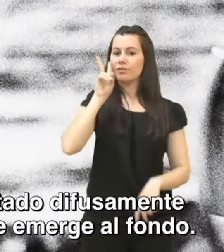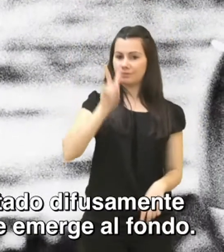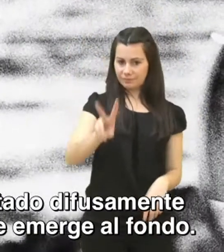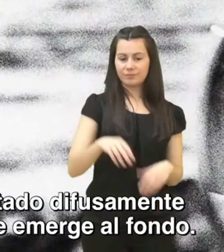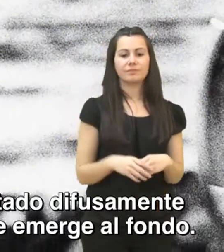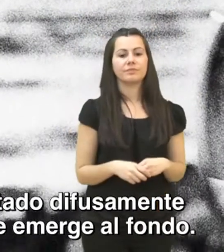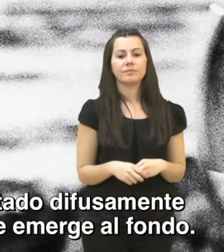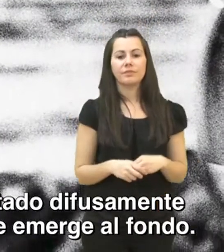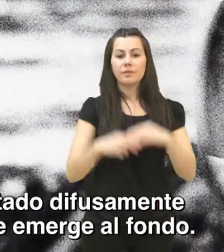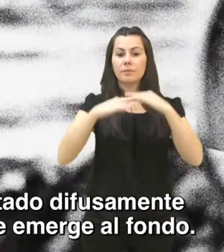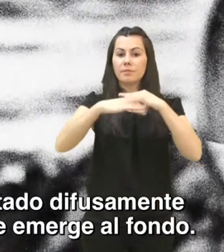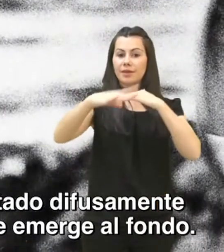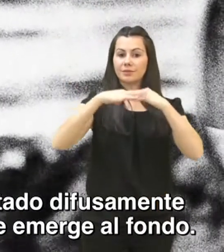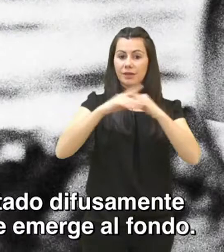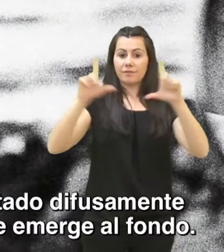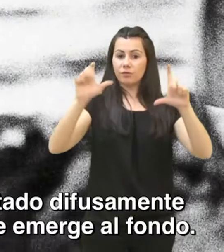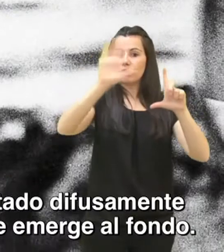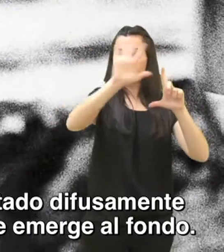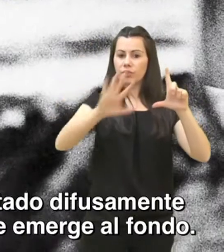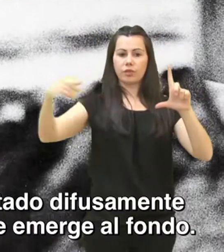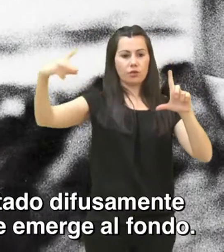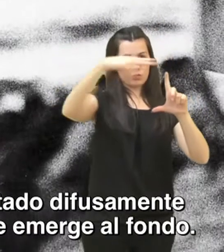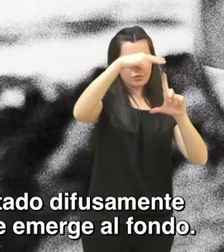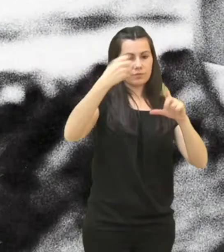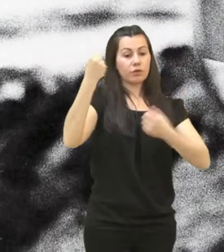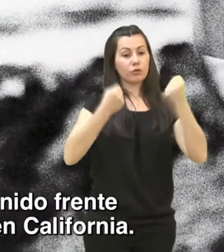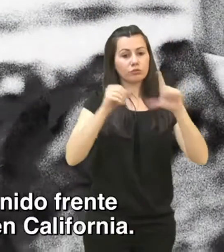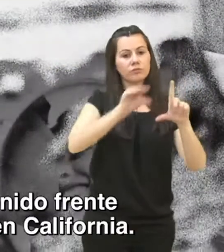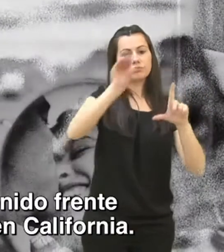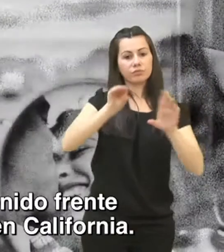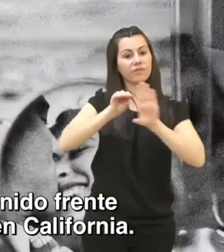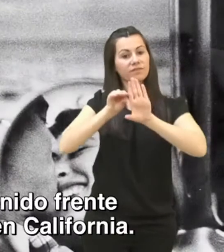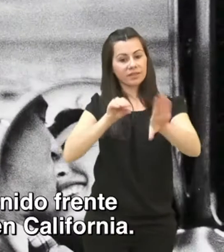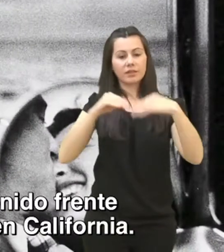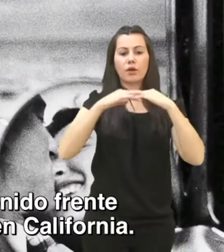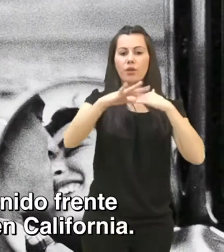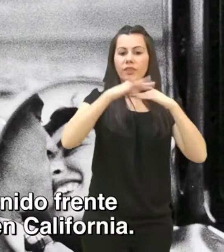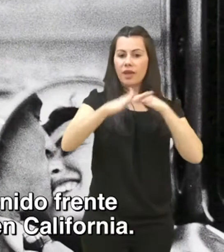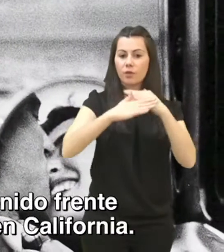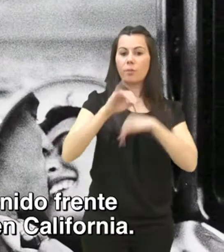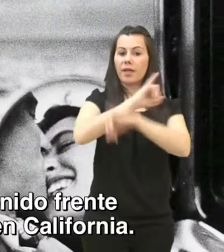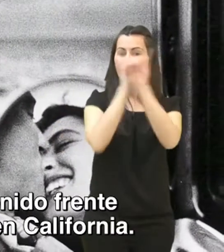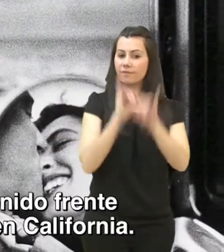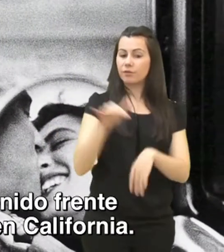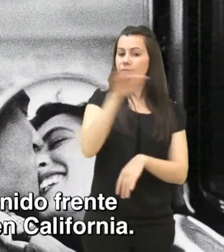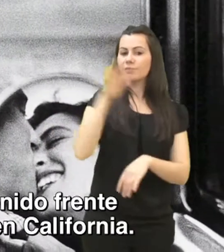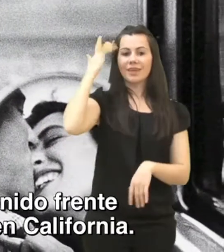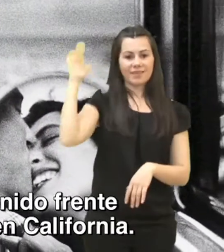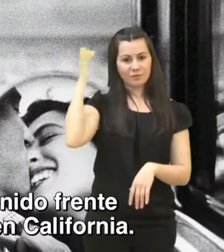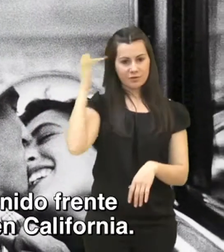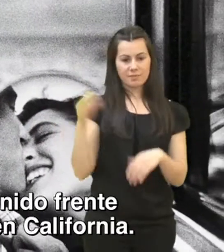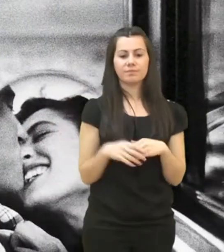marino recortado difusamente por la ondulada costa que emerge al fondo. Un automóvil detenido frente al Océano Pacífico